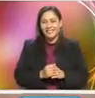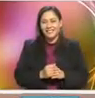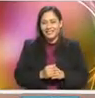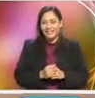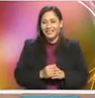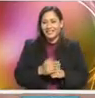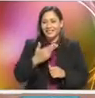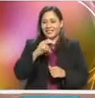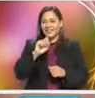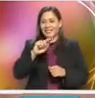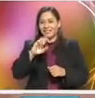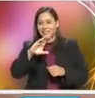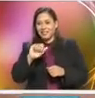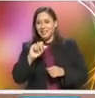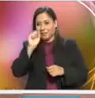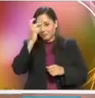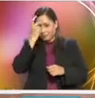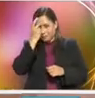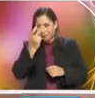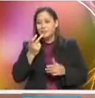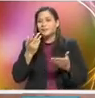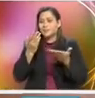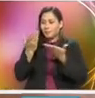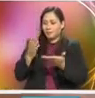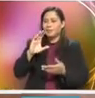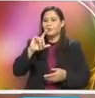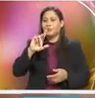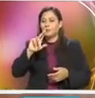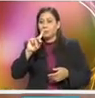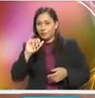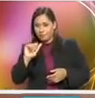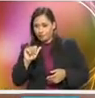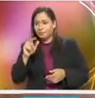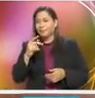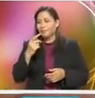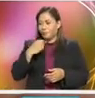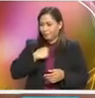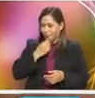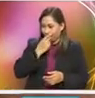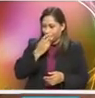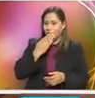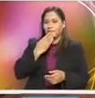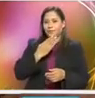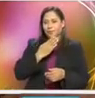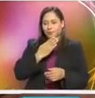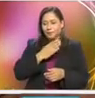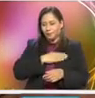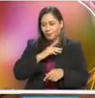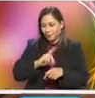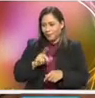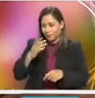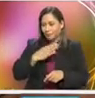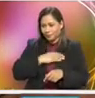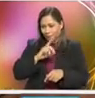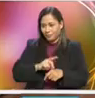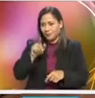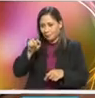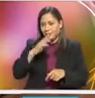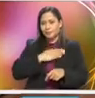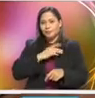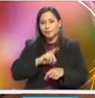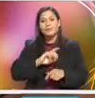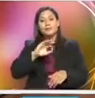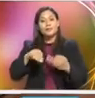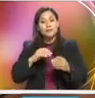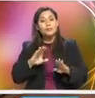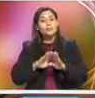Y de la Huasteca Potosina vamos a hablar con Claudia Marcuchetti, a quien yo le doy los buenos días. ¿Cómo estás? Muy buenos días a ti, muy buenos días a todos. ¿Cómo